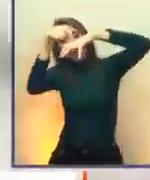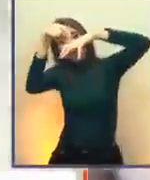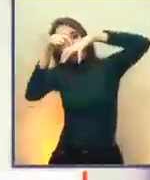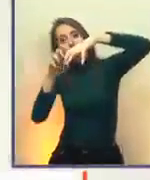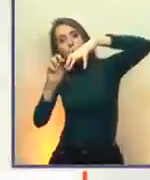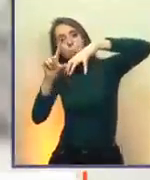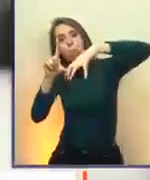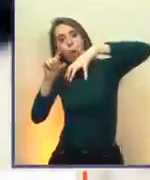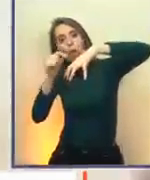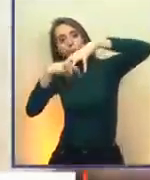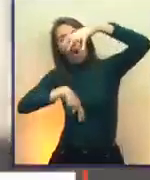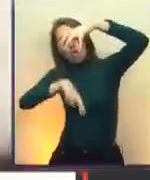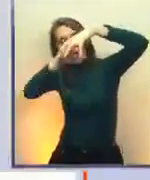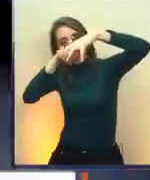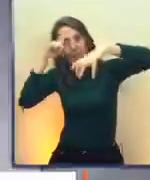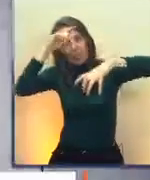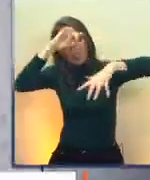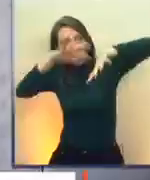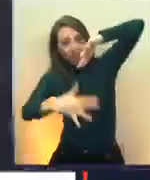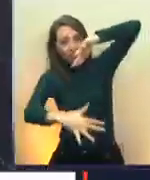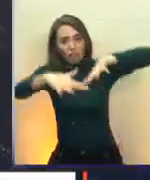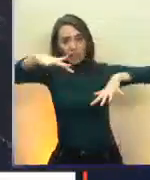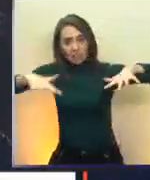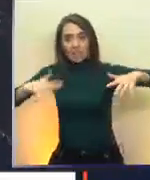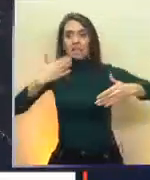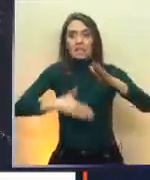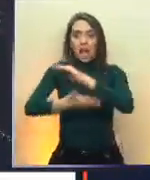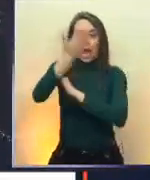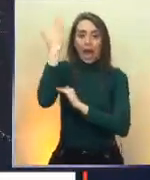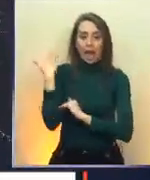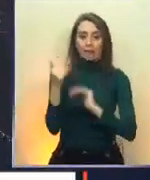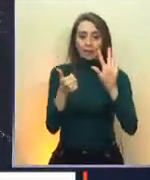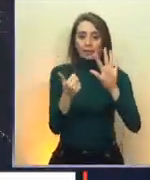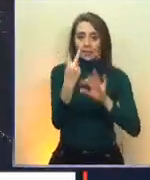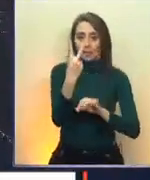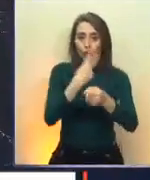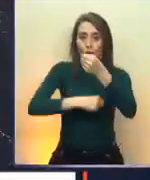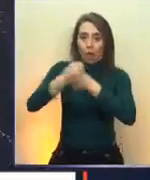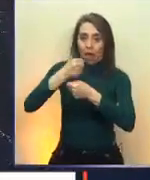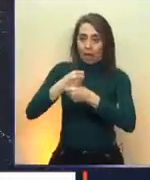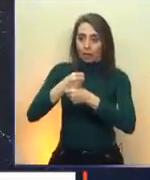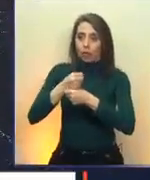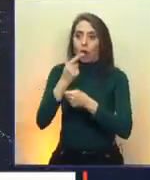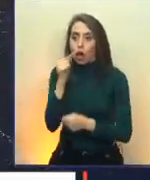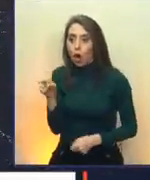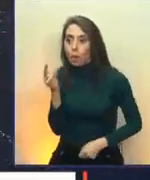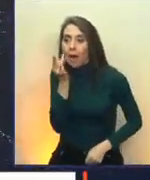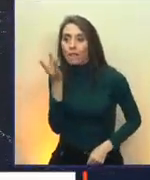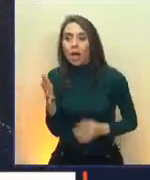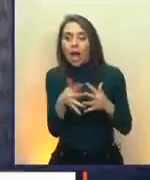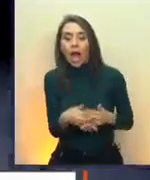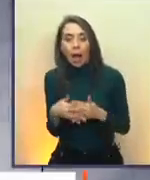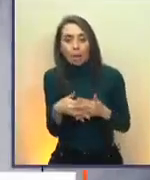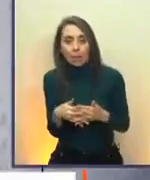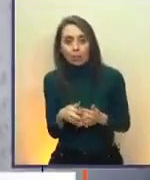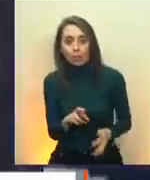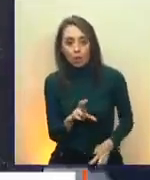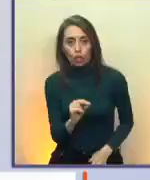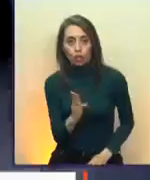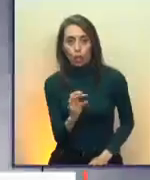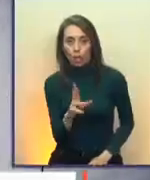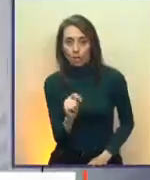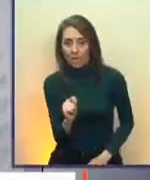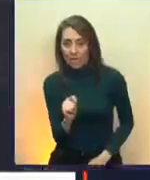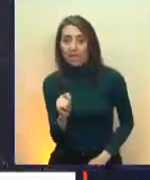Esa difícil geografía ya había sido explorada 62 años antes por el aventurero estadounidense Robert Peary.